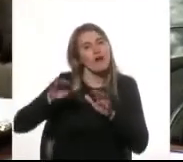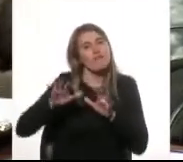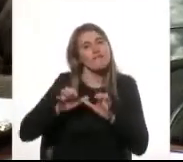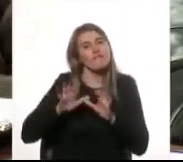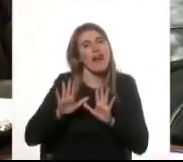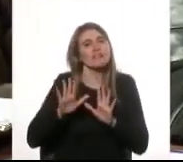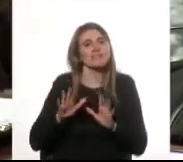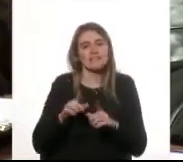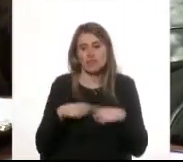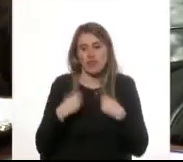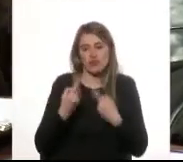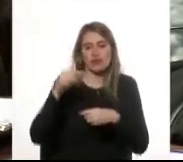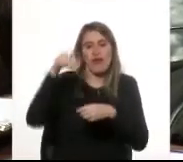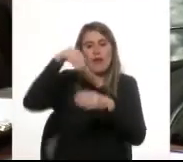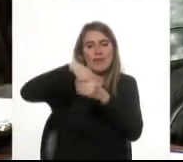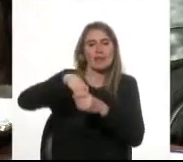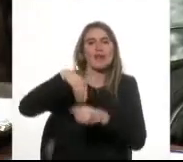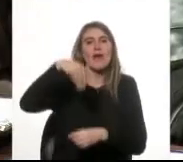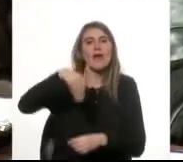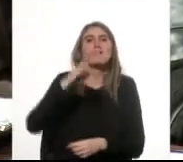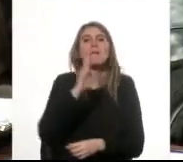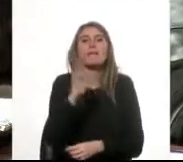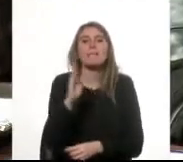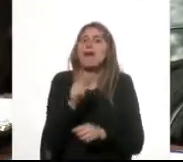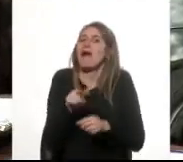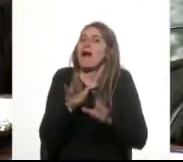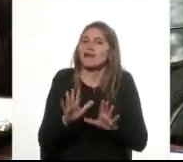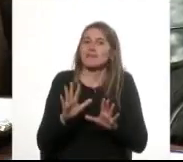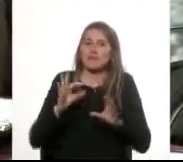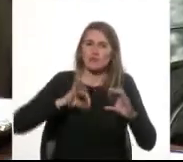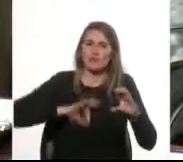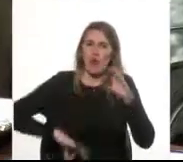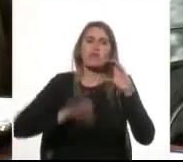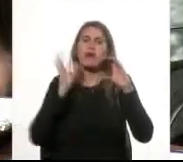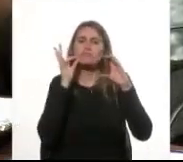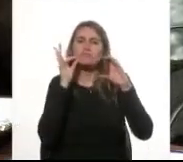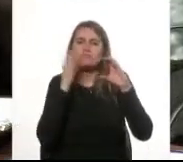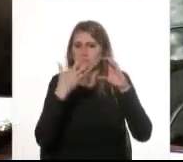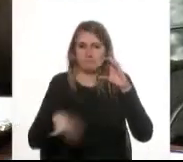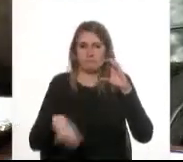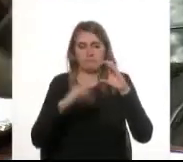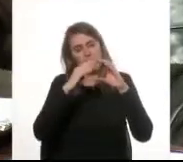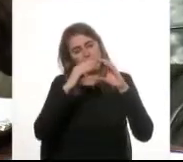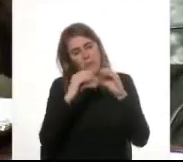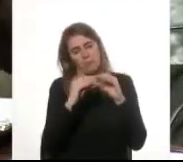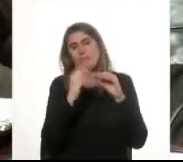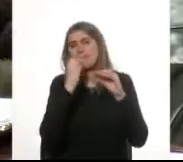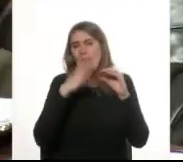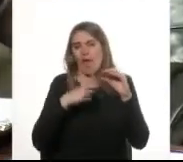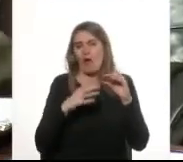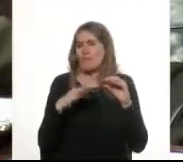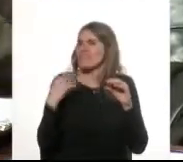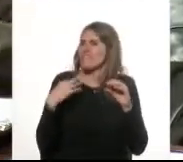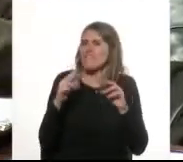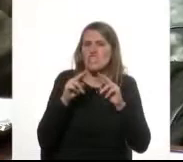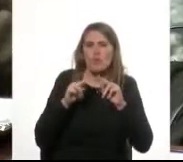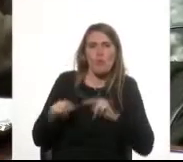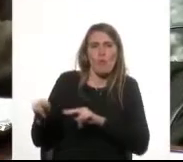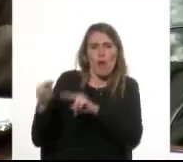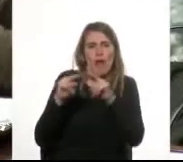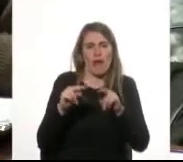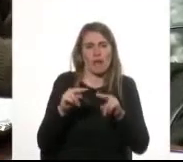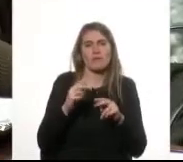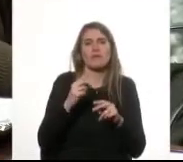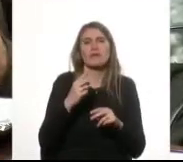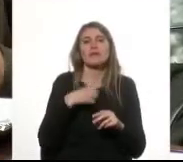postura política que la custodiamos y que nos ha costado dolores de cabeza, porque hemos descubierto que el órgano más